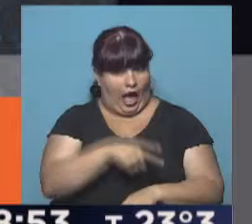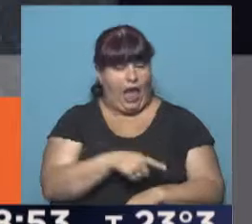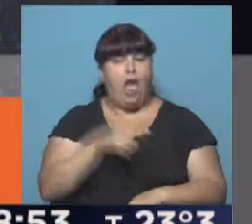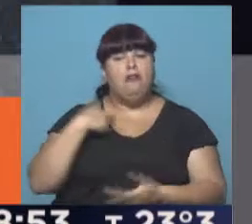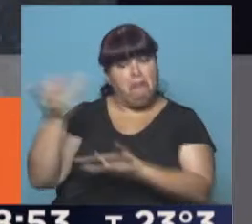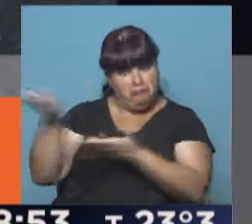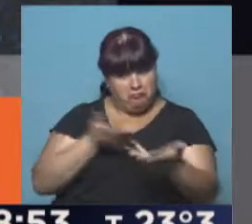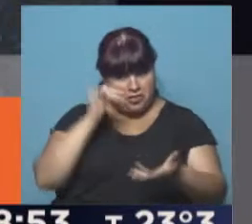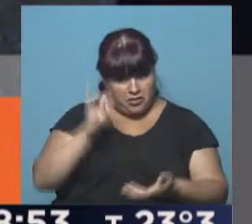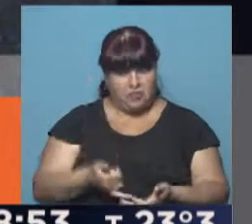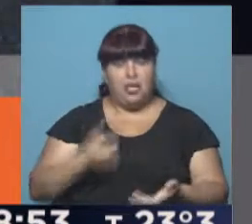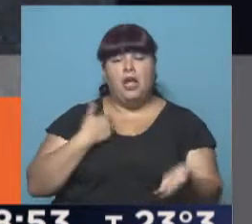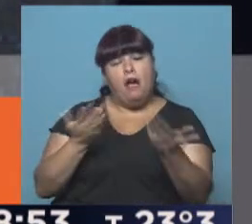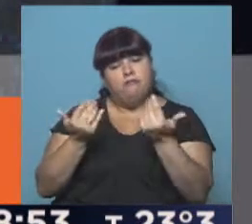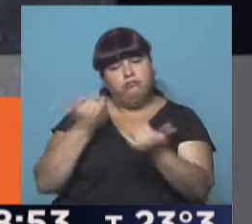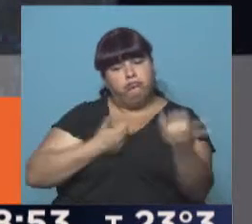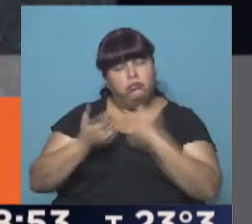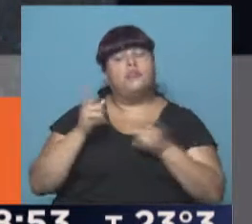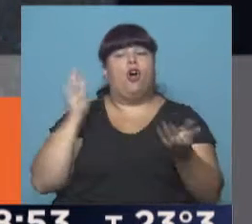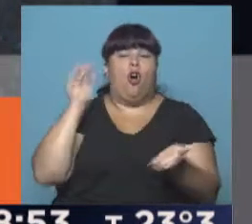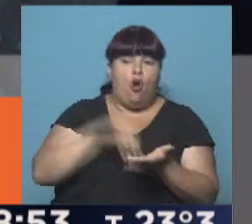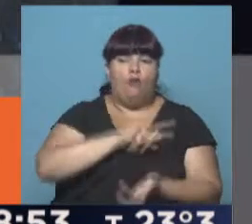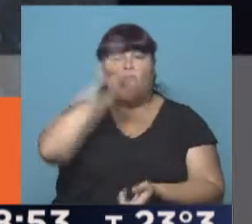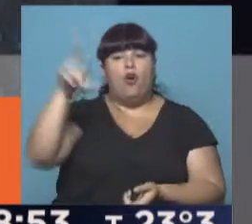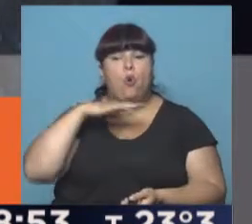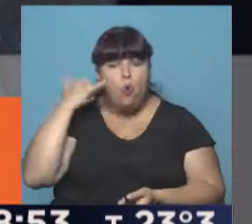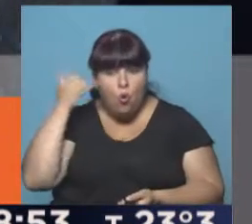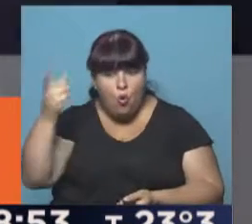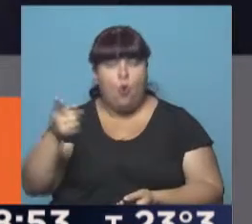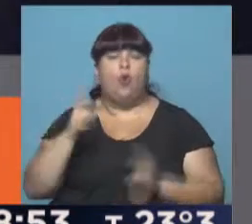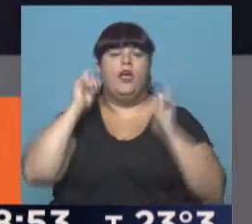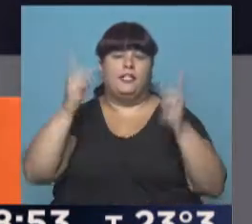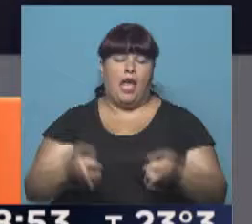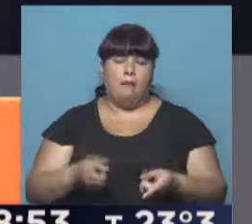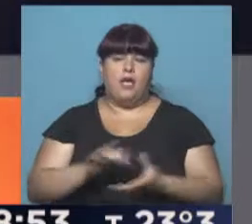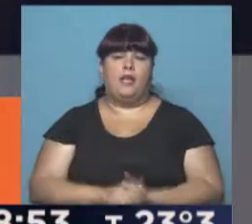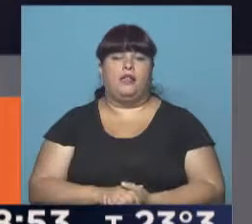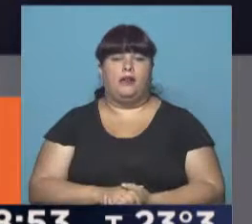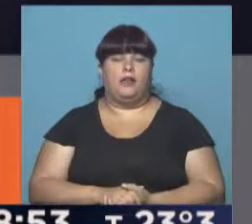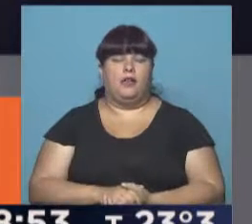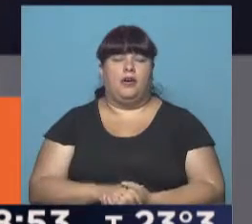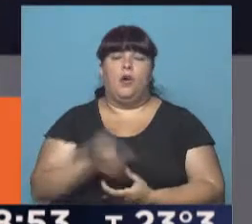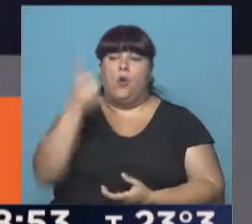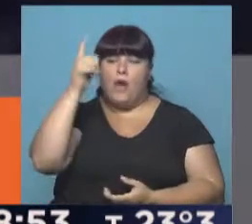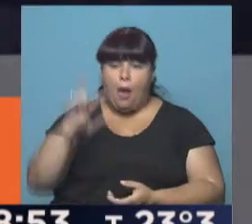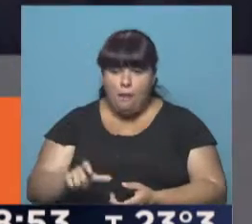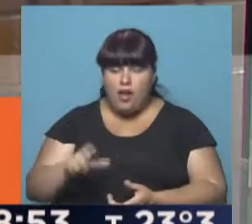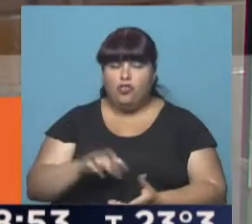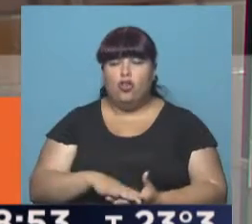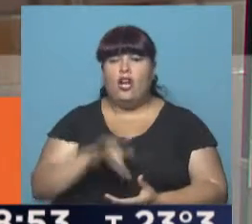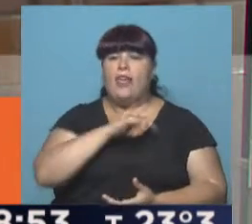sólo recibimos los escuchamos incluso volvieron a jujuy y tuvieron un hecho una de estas personas